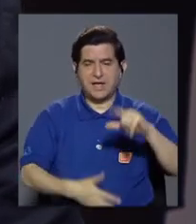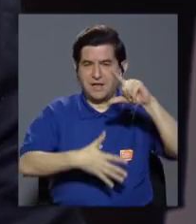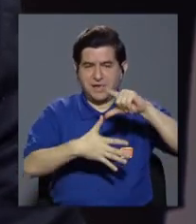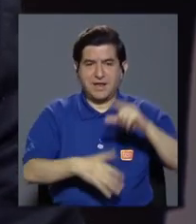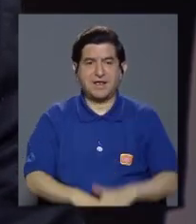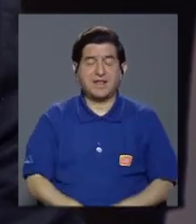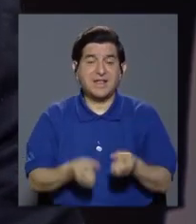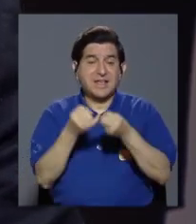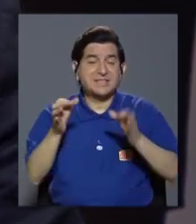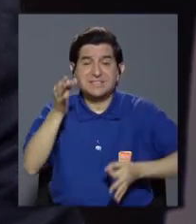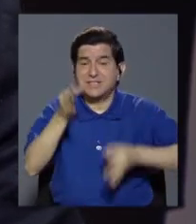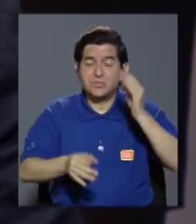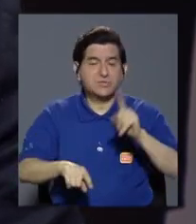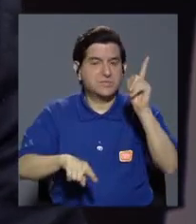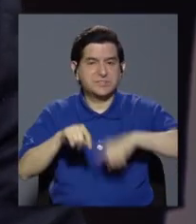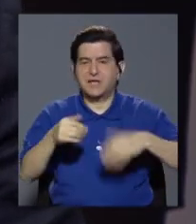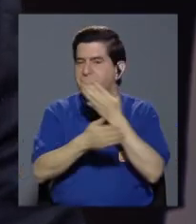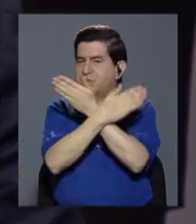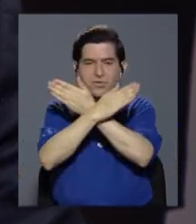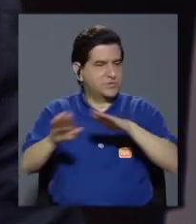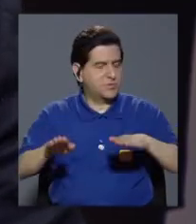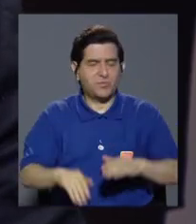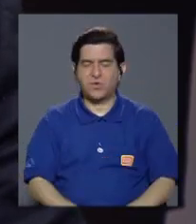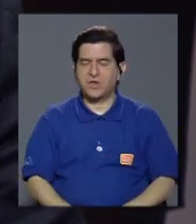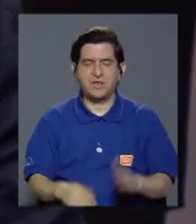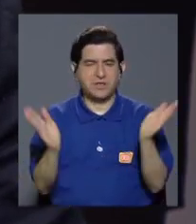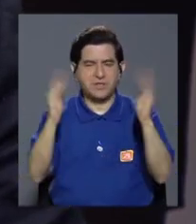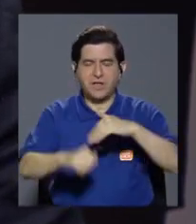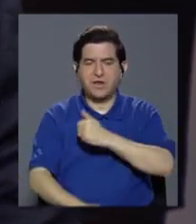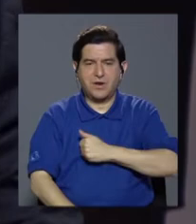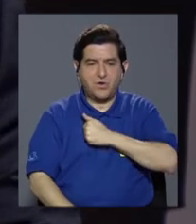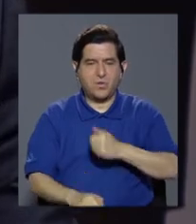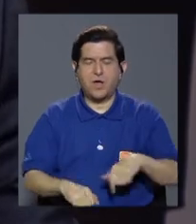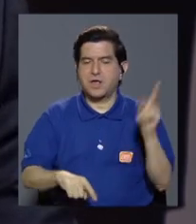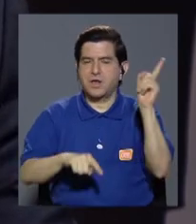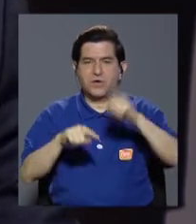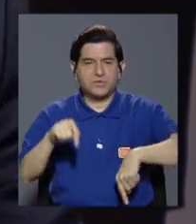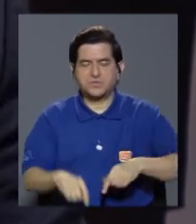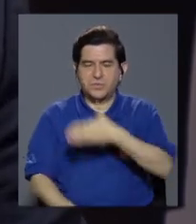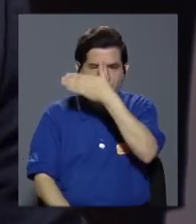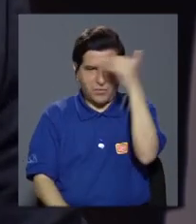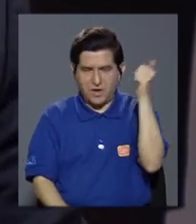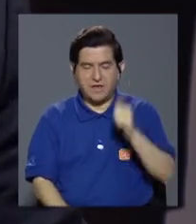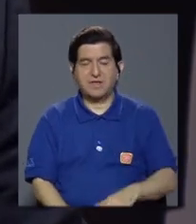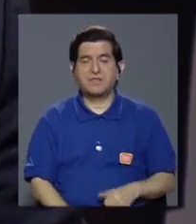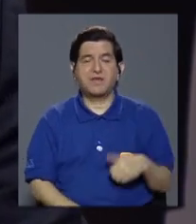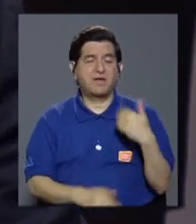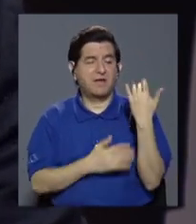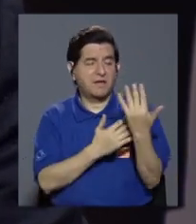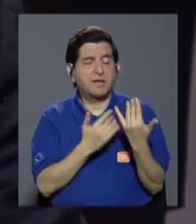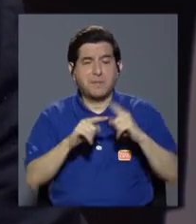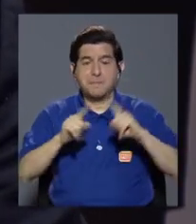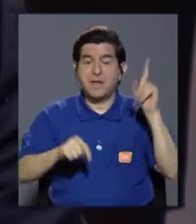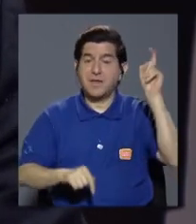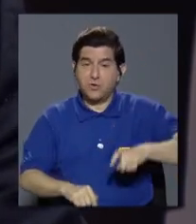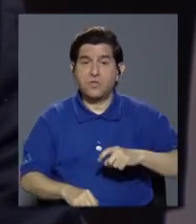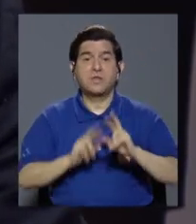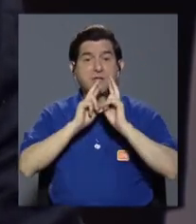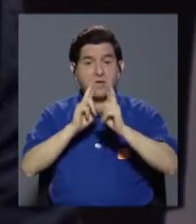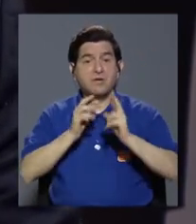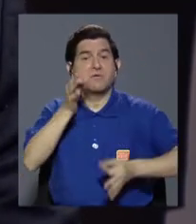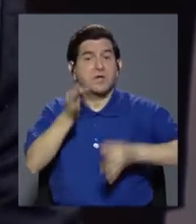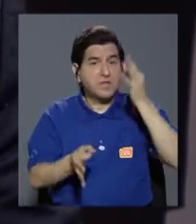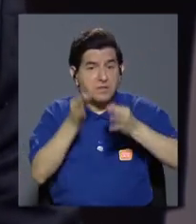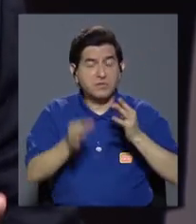justicia no hay paz sostenible no hay perdón no hay olvido se demora pero al final debe haber una respuesta